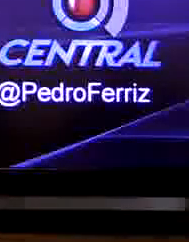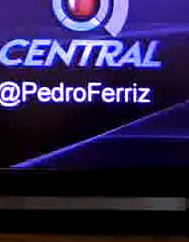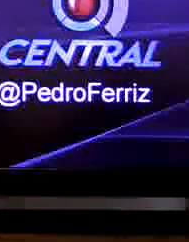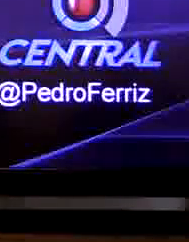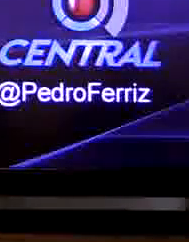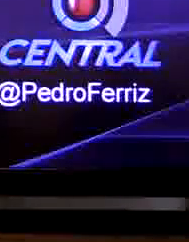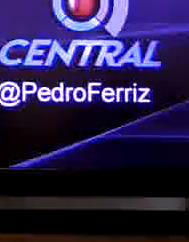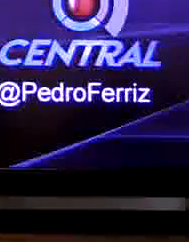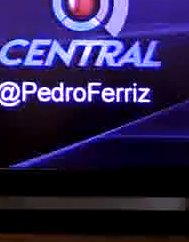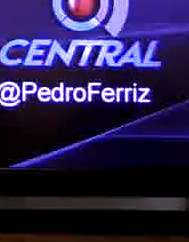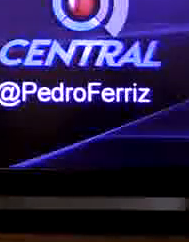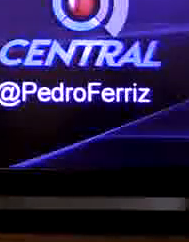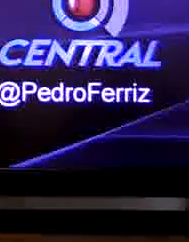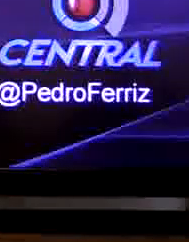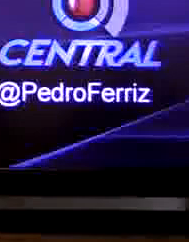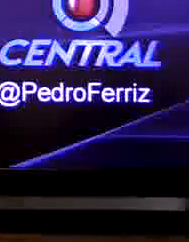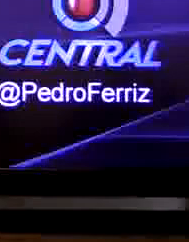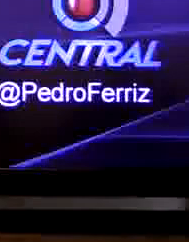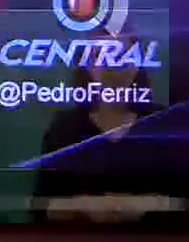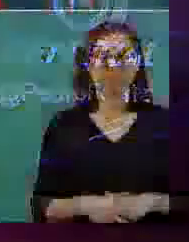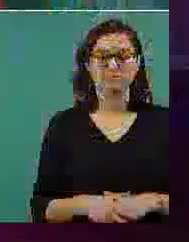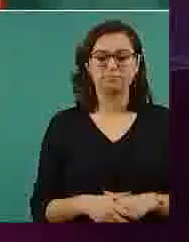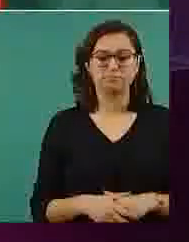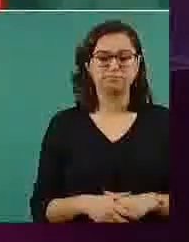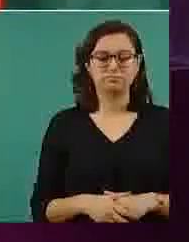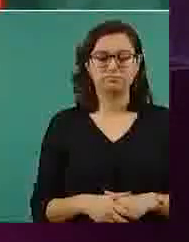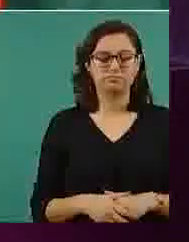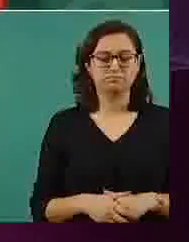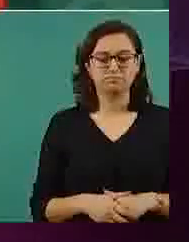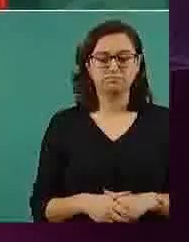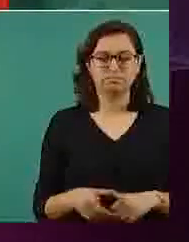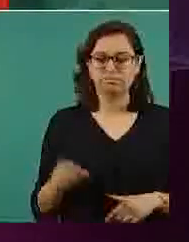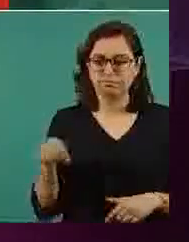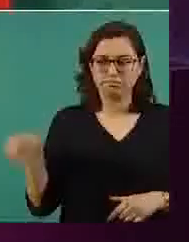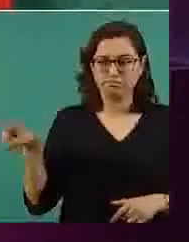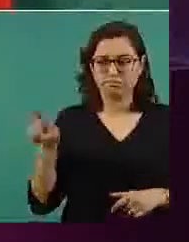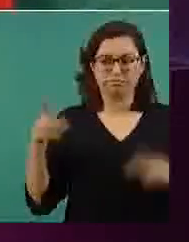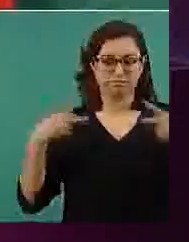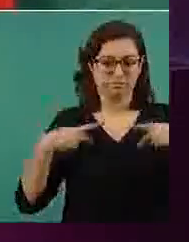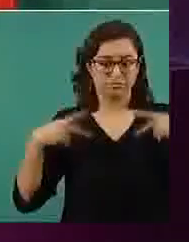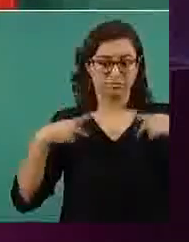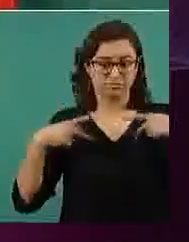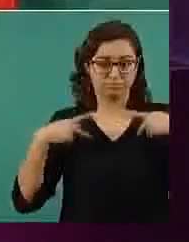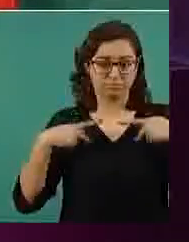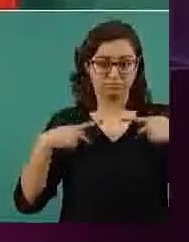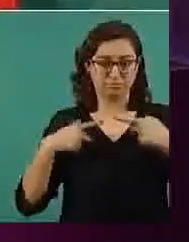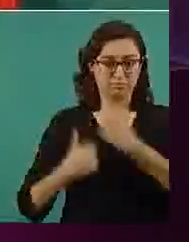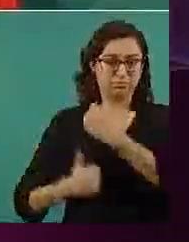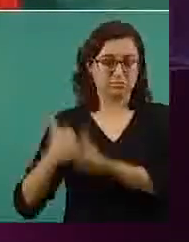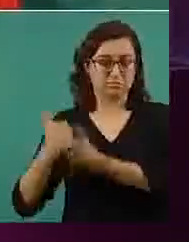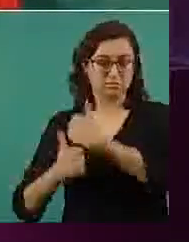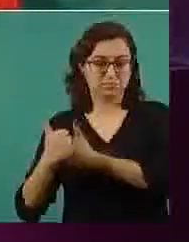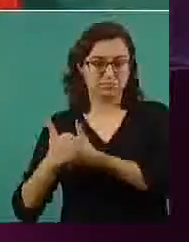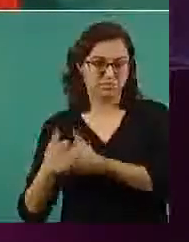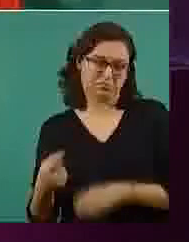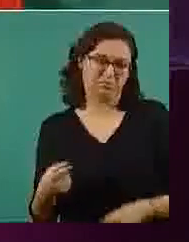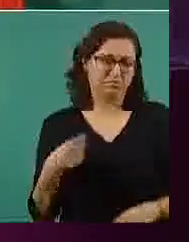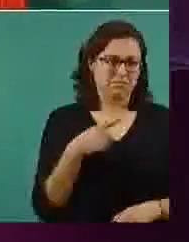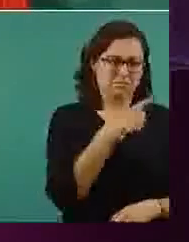haya abstencionismo en las próximas elecciones. Es gente que quiere generar